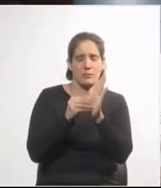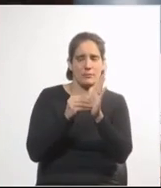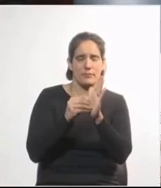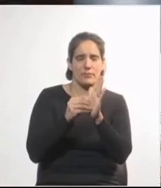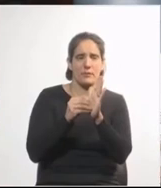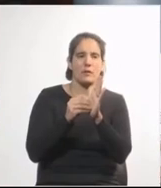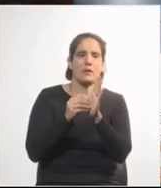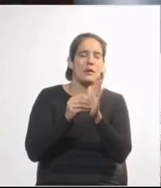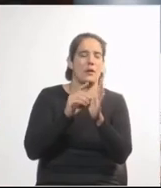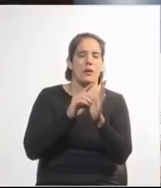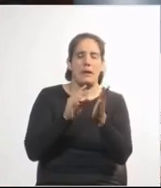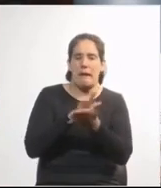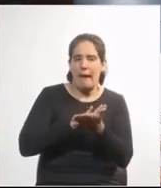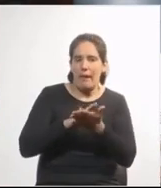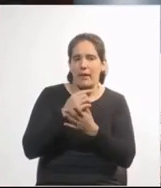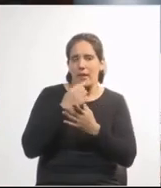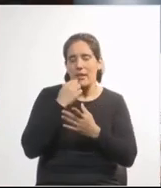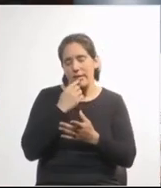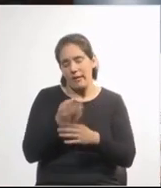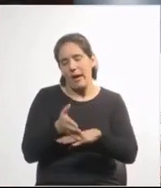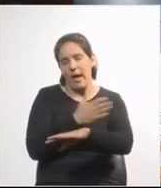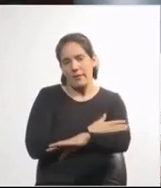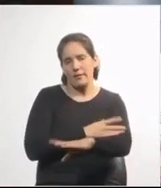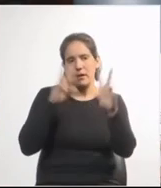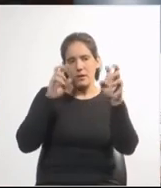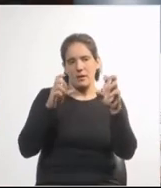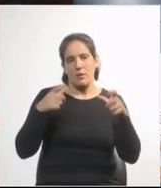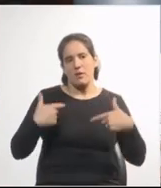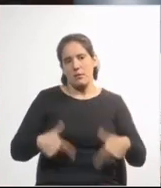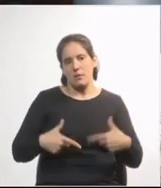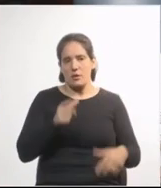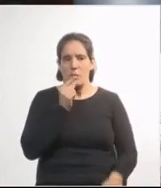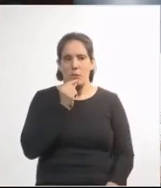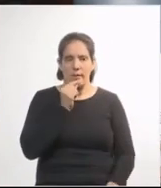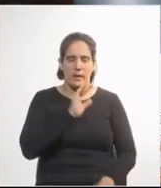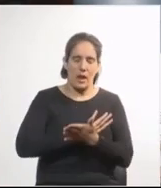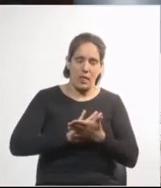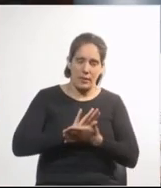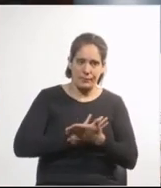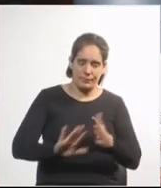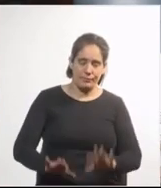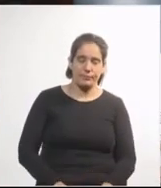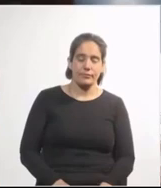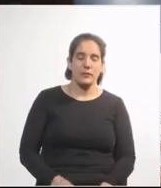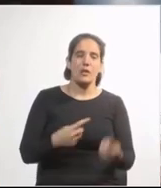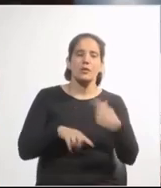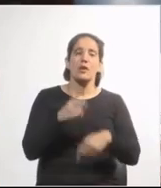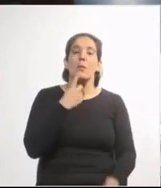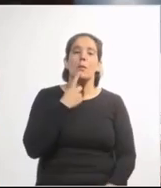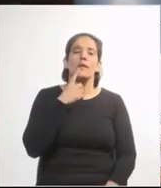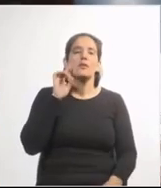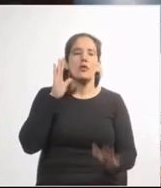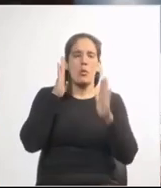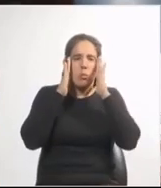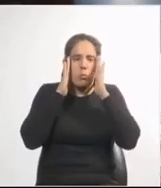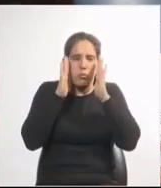mentada estrategia que se presentara hace unos meses. La política que solo se enfoca en